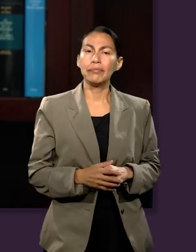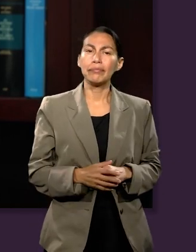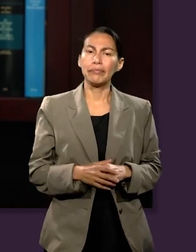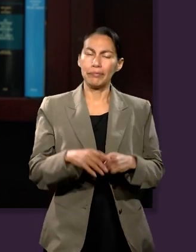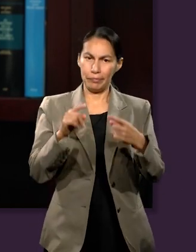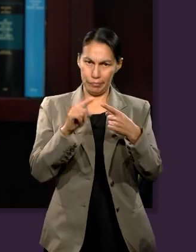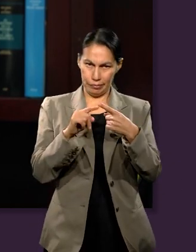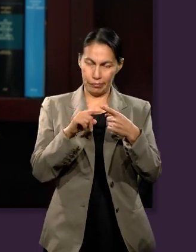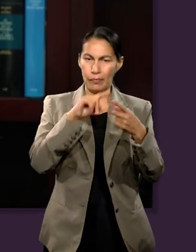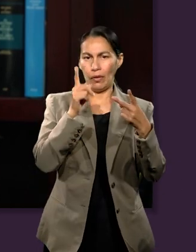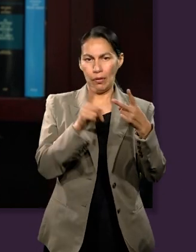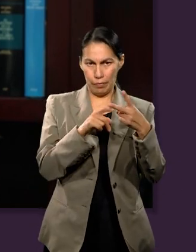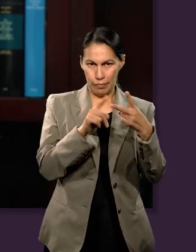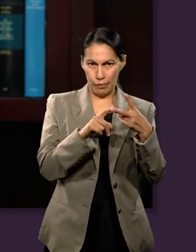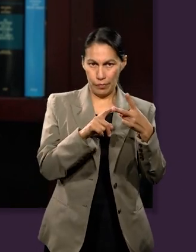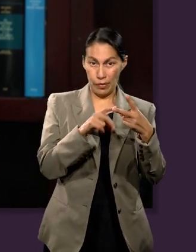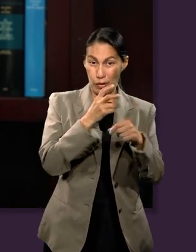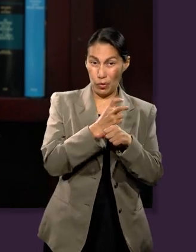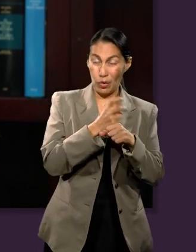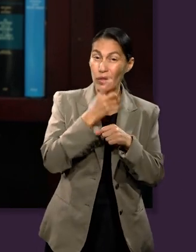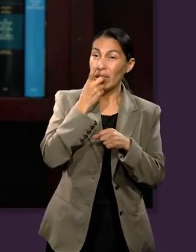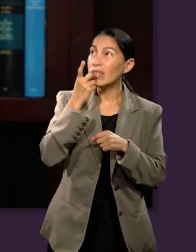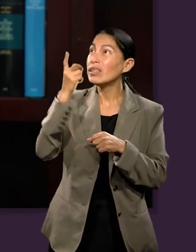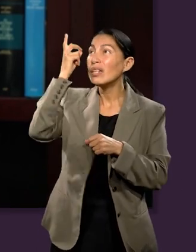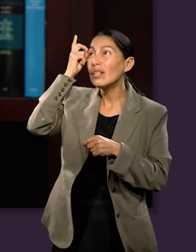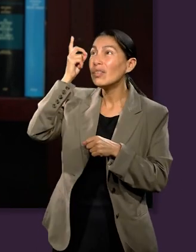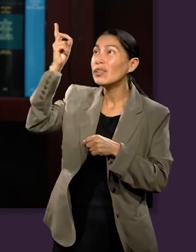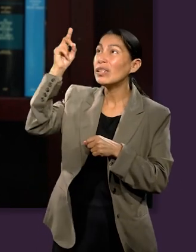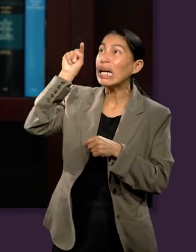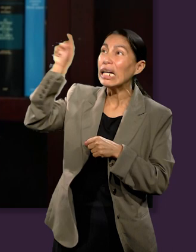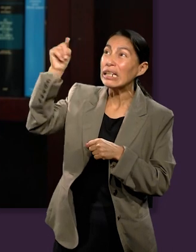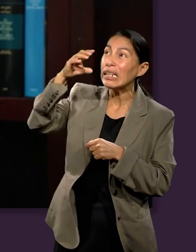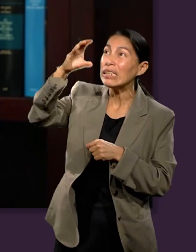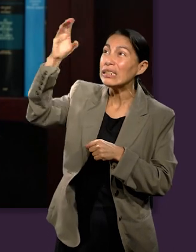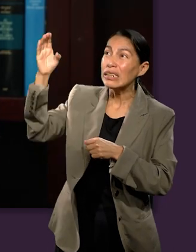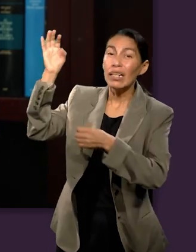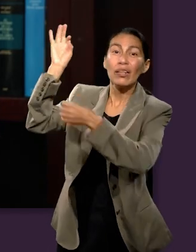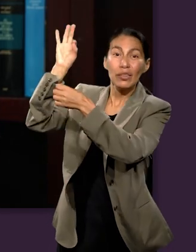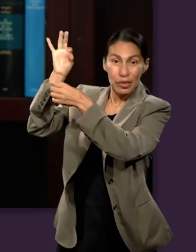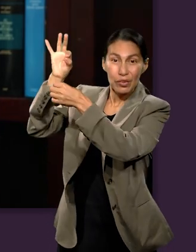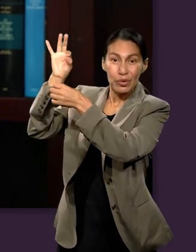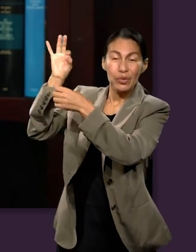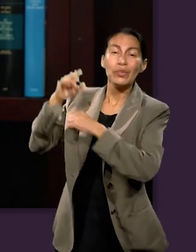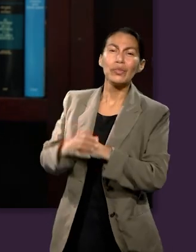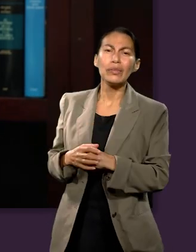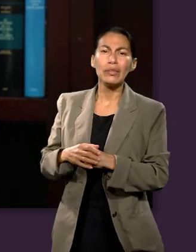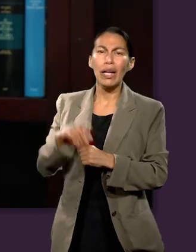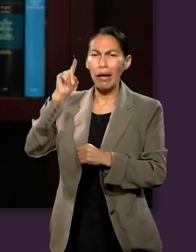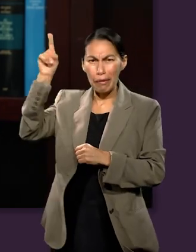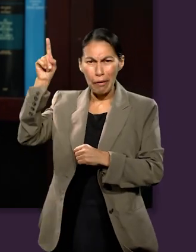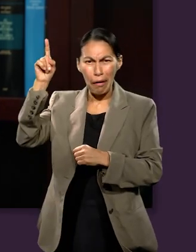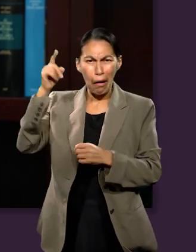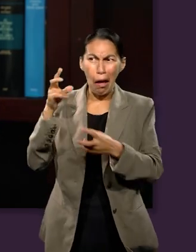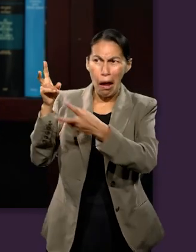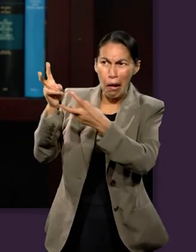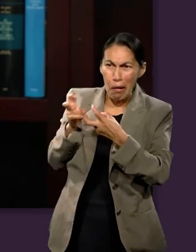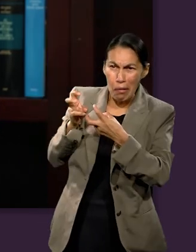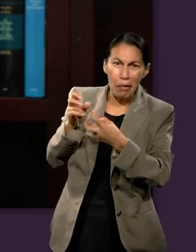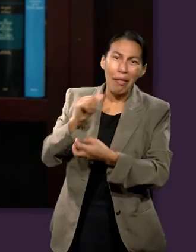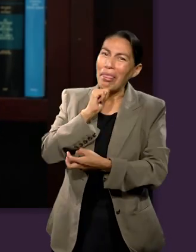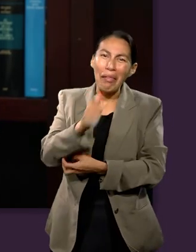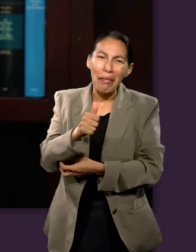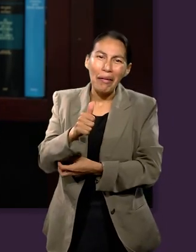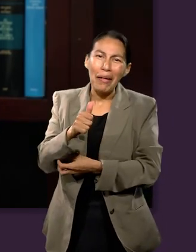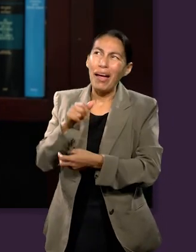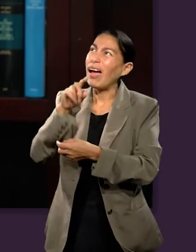queda atrás en segundo lugar él dice que entonces hagamos tesoros en el cielo porque allí no